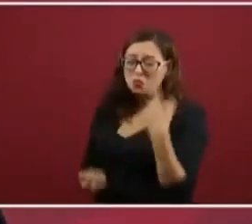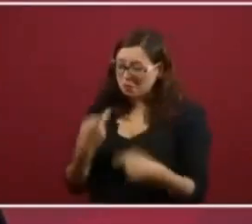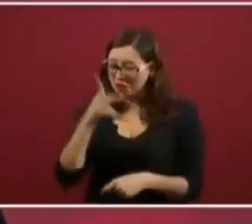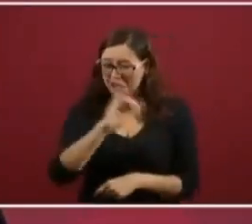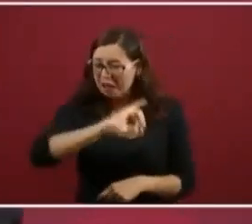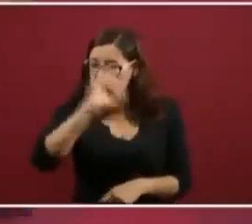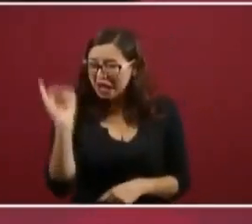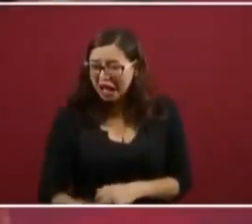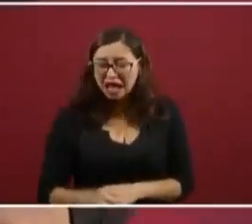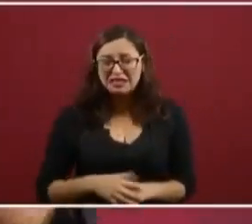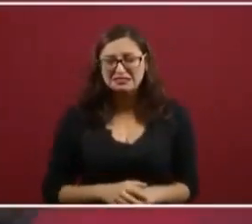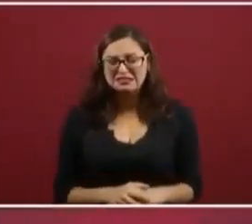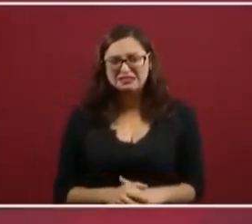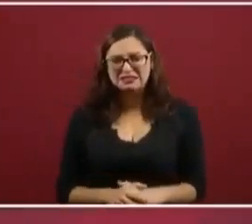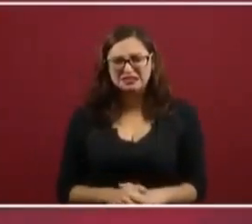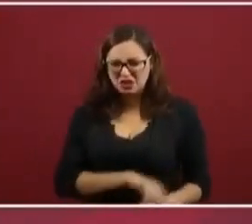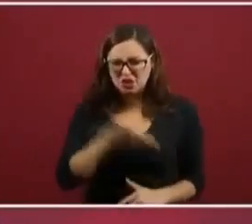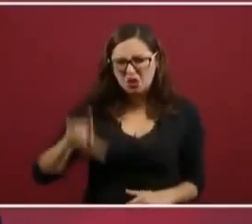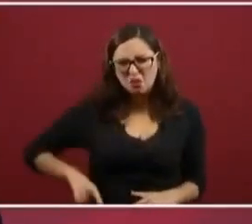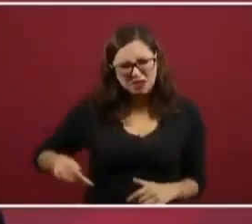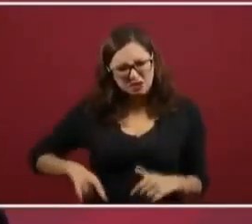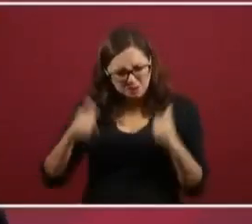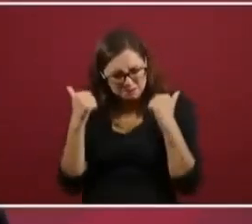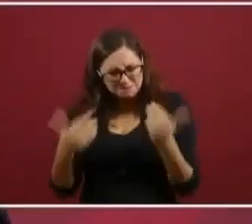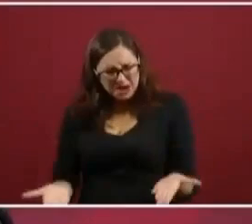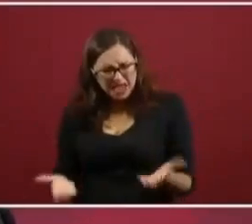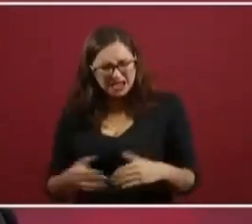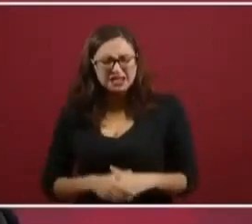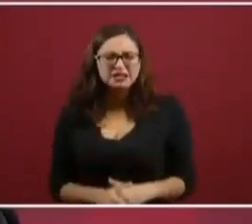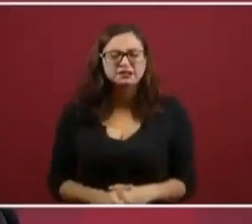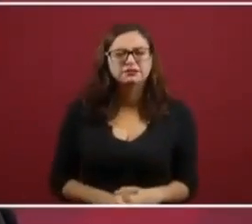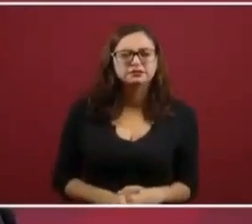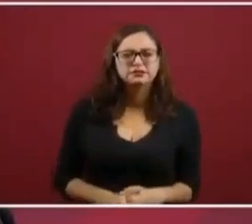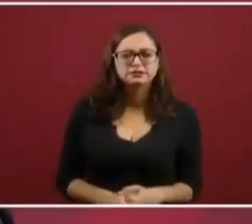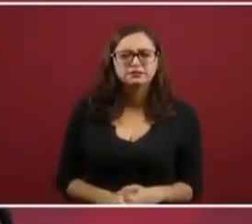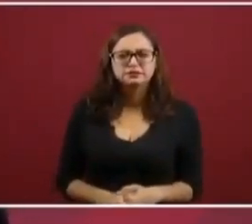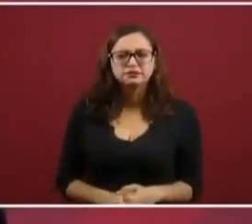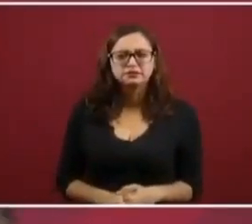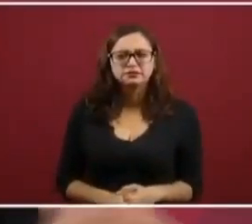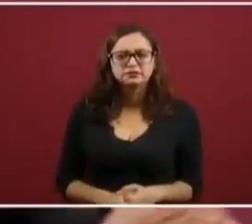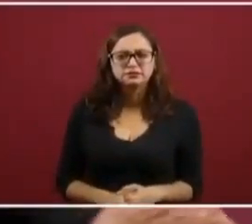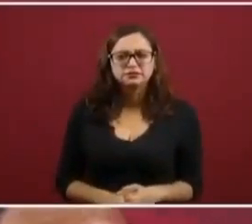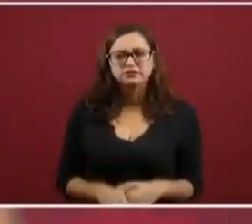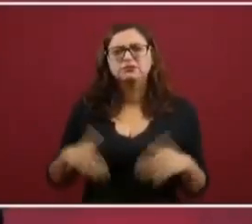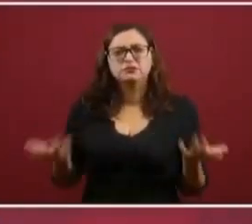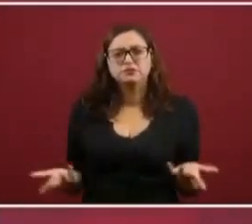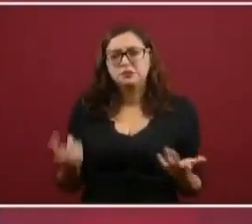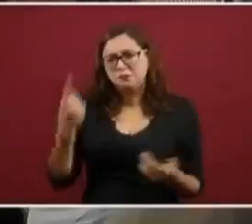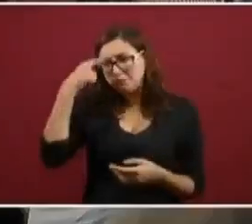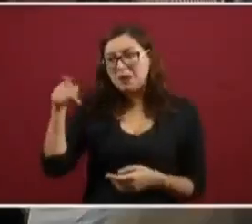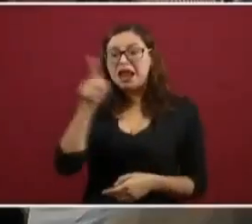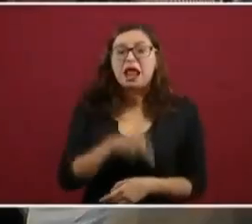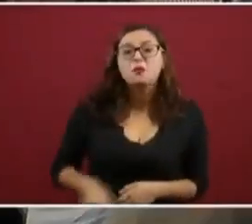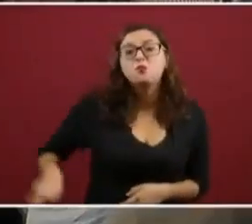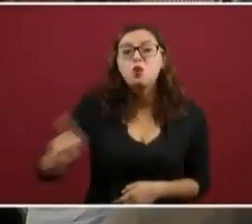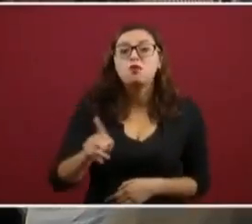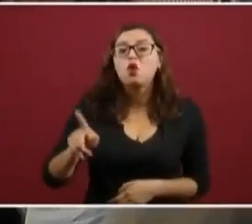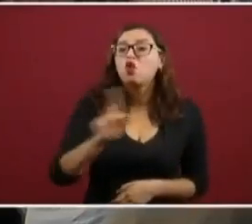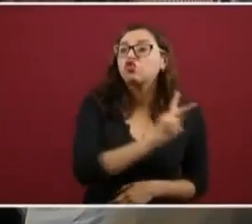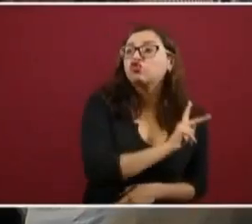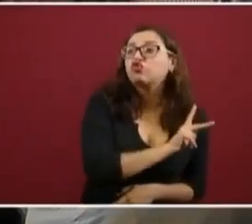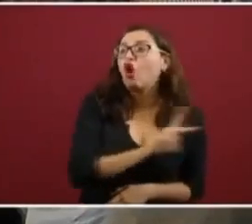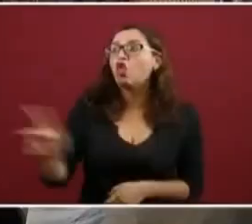excepciones Entonces para qué es el gobierno lo acabo de dar a conocer para conseguir la felicidad del pueblo de todo